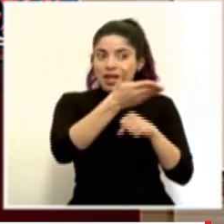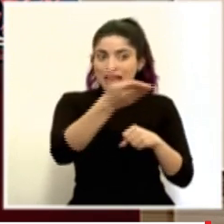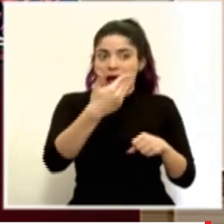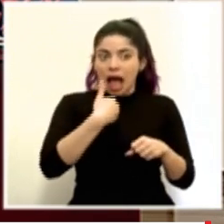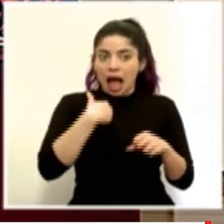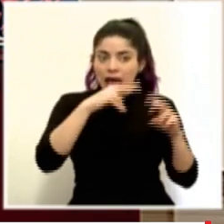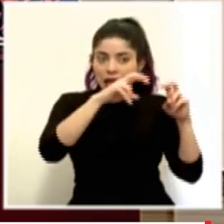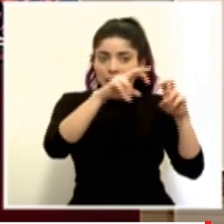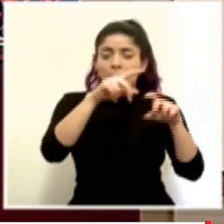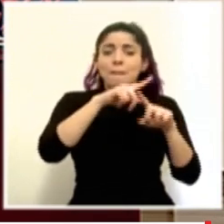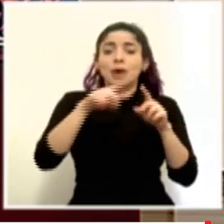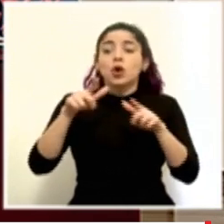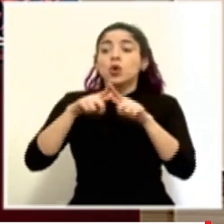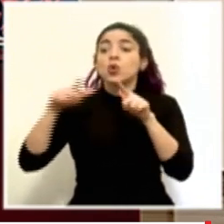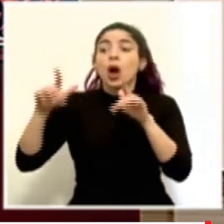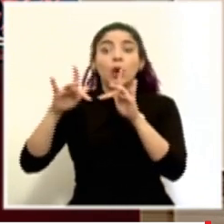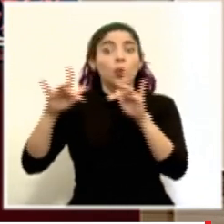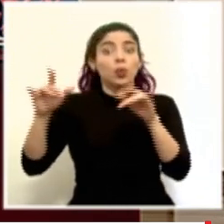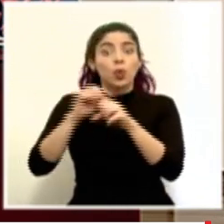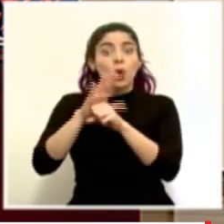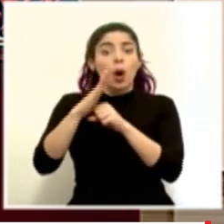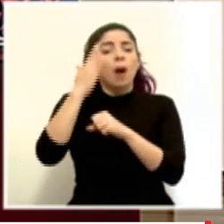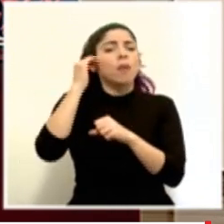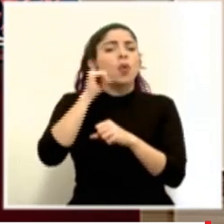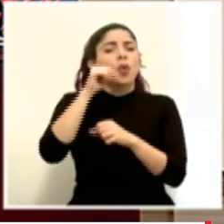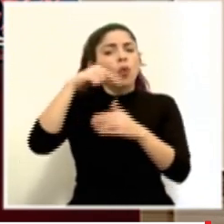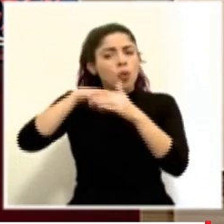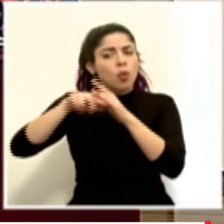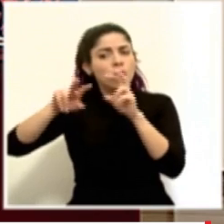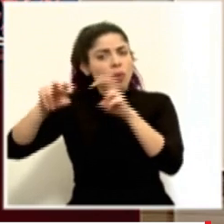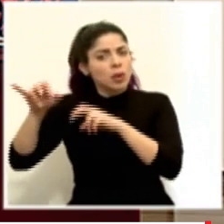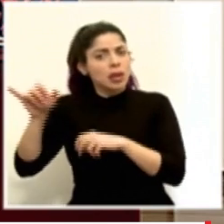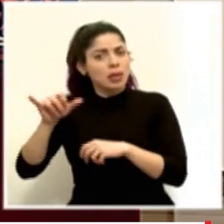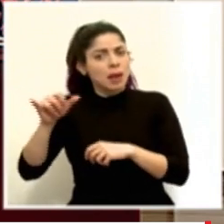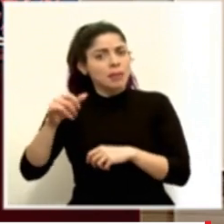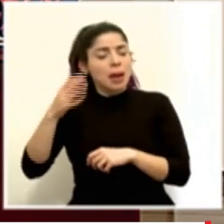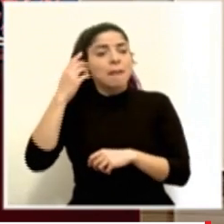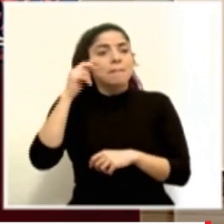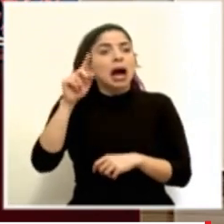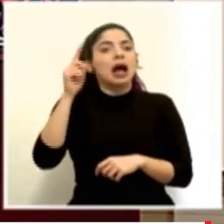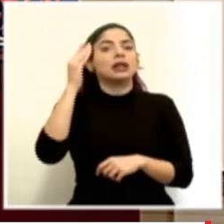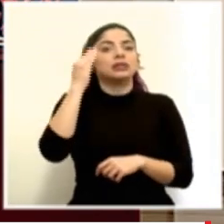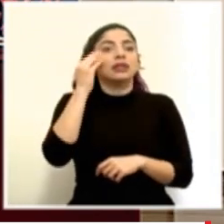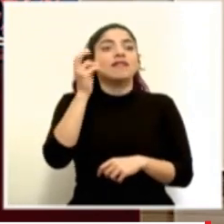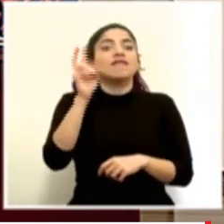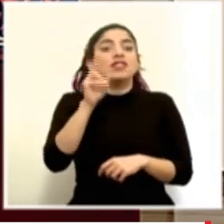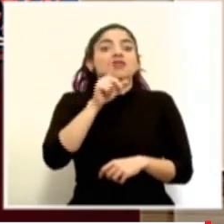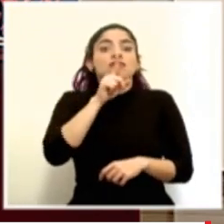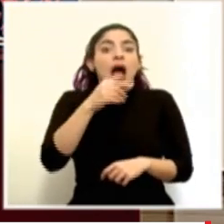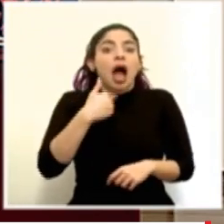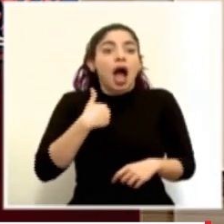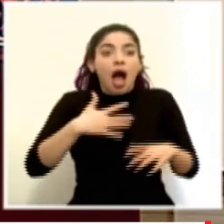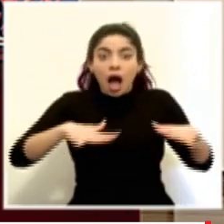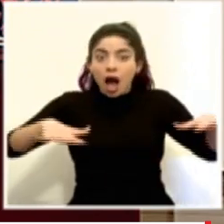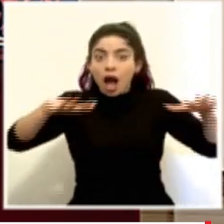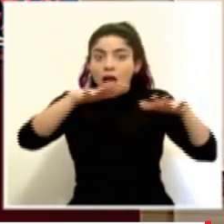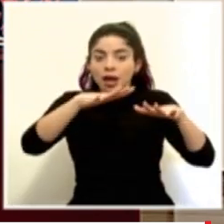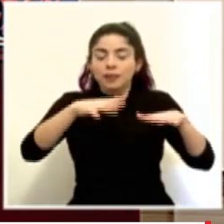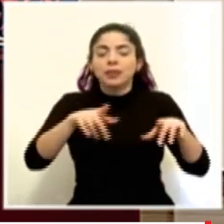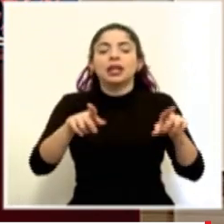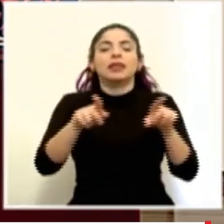limpias para saber el verdadero impacto que tiene el virus o que está teniendo en el pueblo. Además,